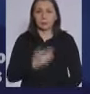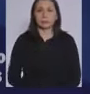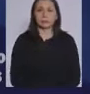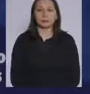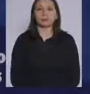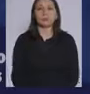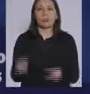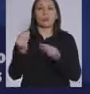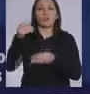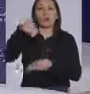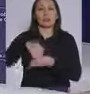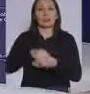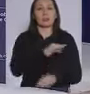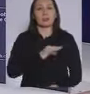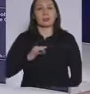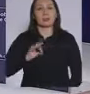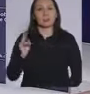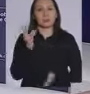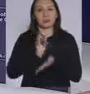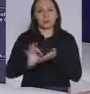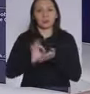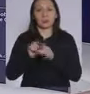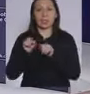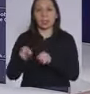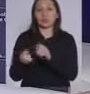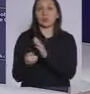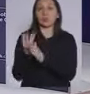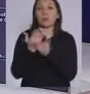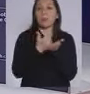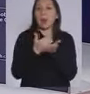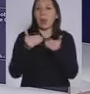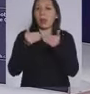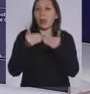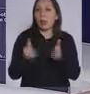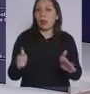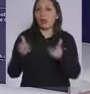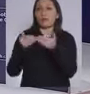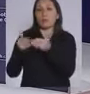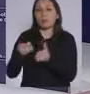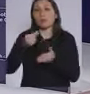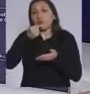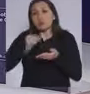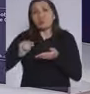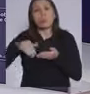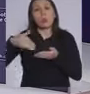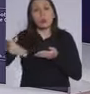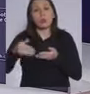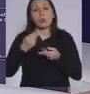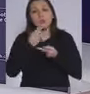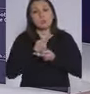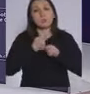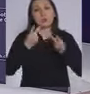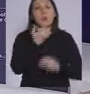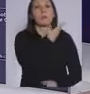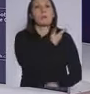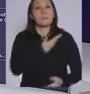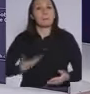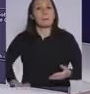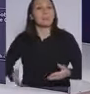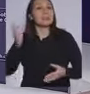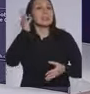buenas tardes ministros subsecretarios sobre este plan de desconfía miento que van a dar a conocer en unos momentos más la presidenta del